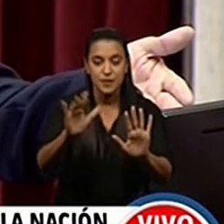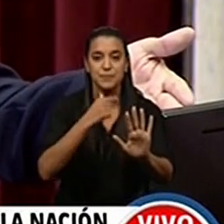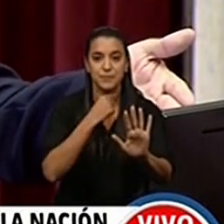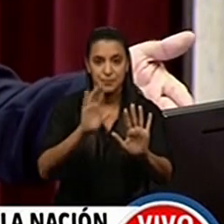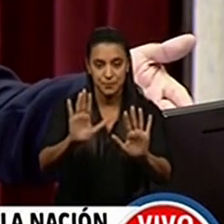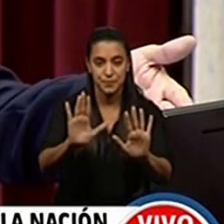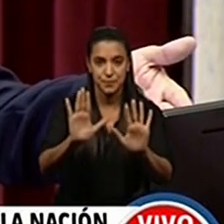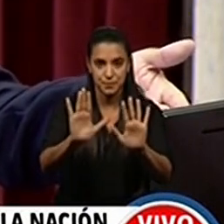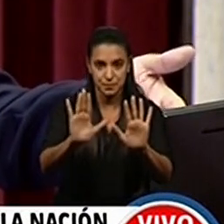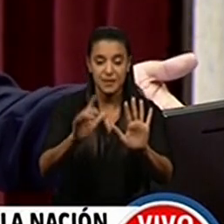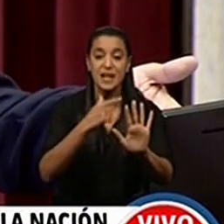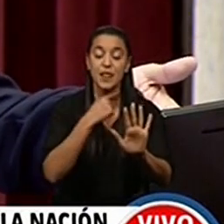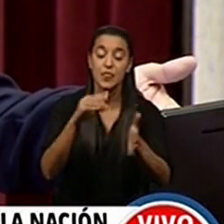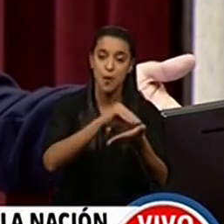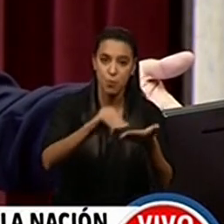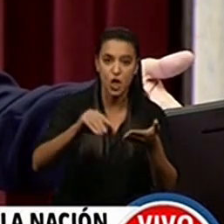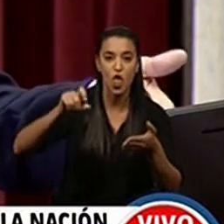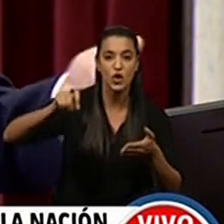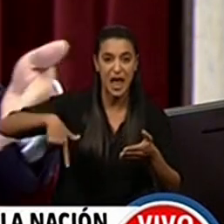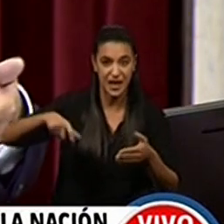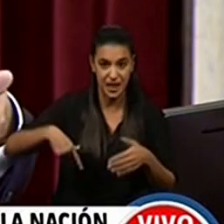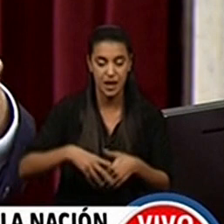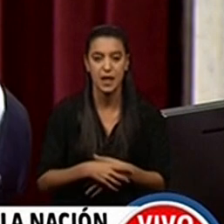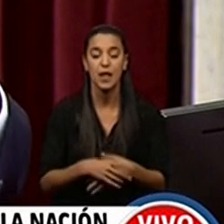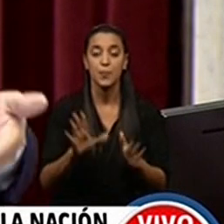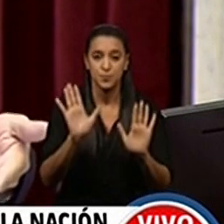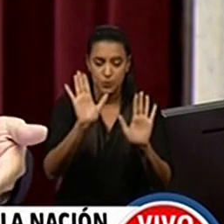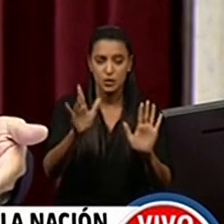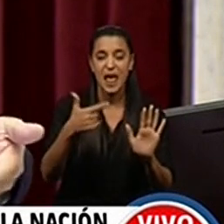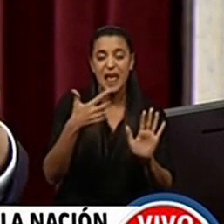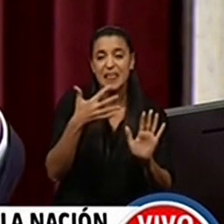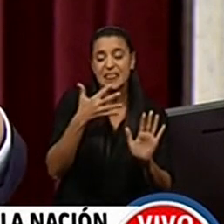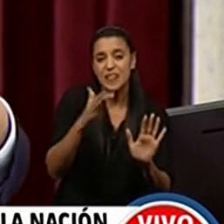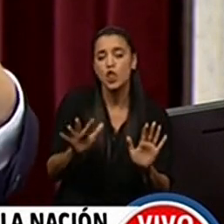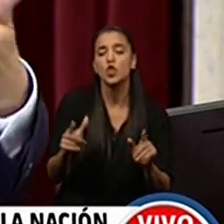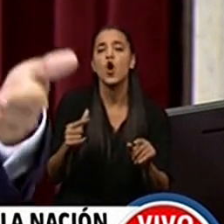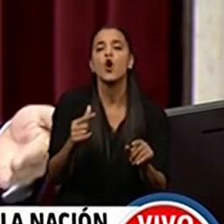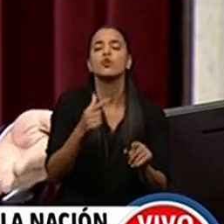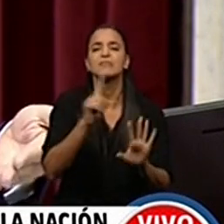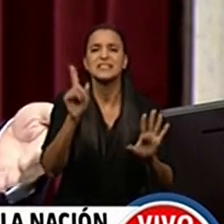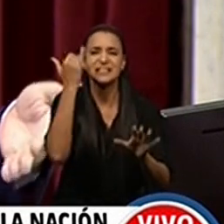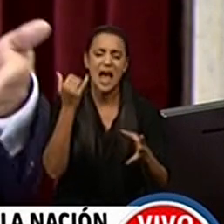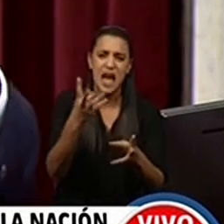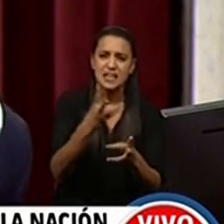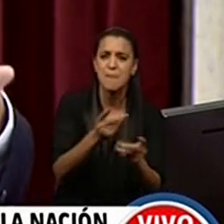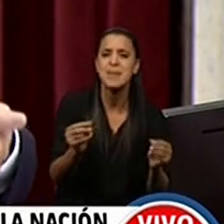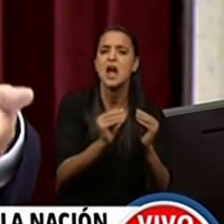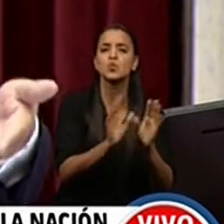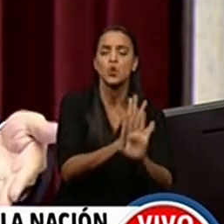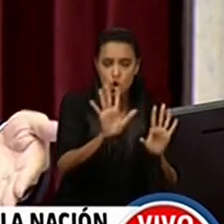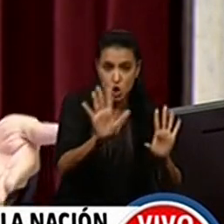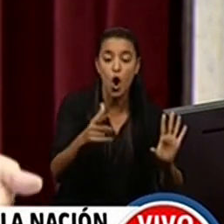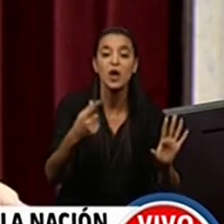quiero, diputado Negri, digamos, entendiendo, no pretendo dar por terminado el asunto, sino